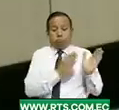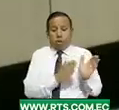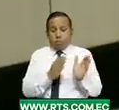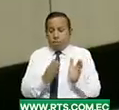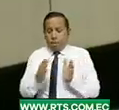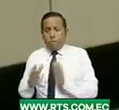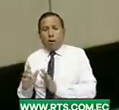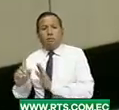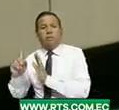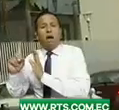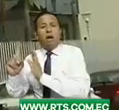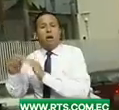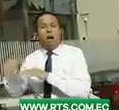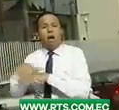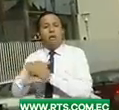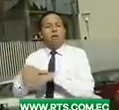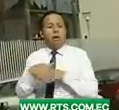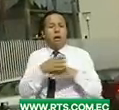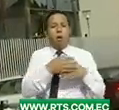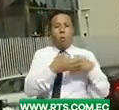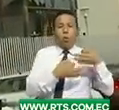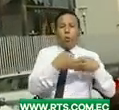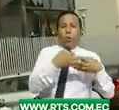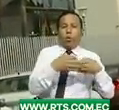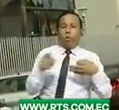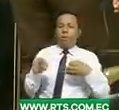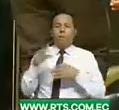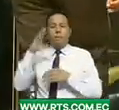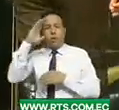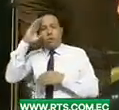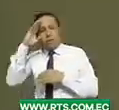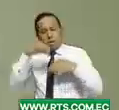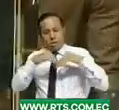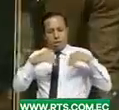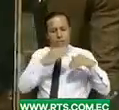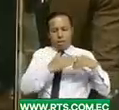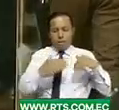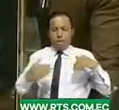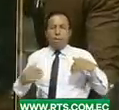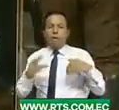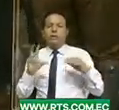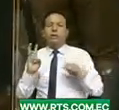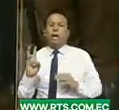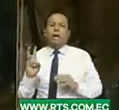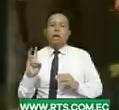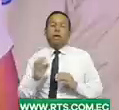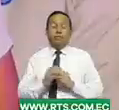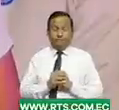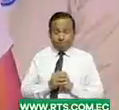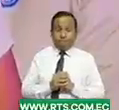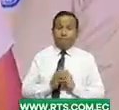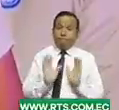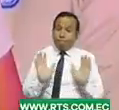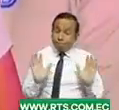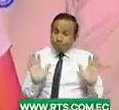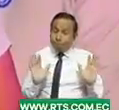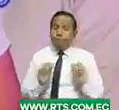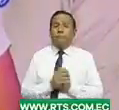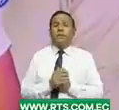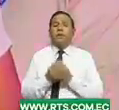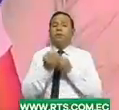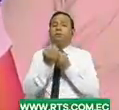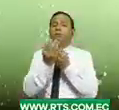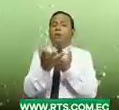a escasos 200 metros de la UPC del sector. Además, se mencionó que los responsables